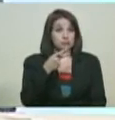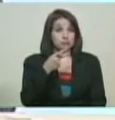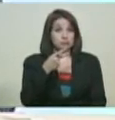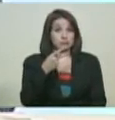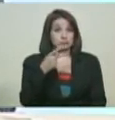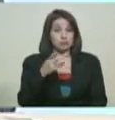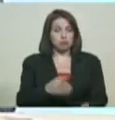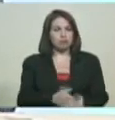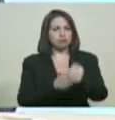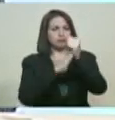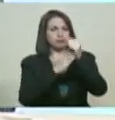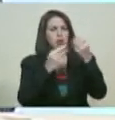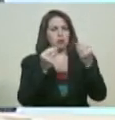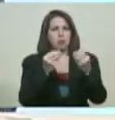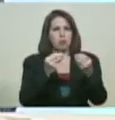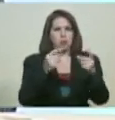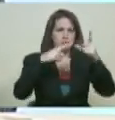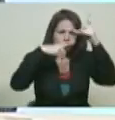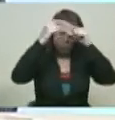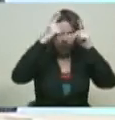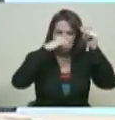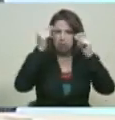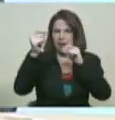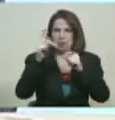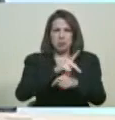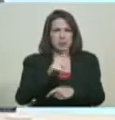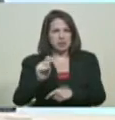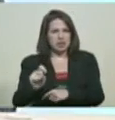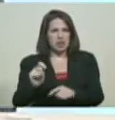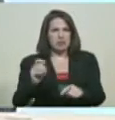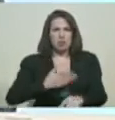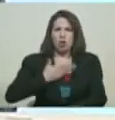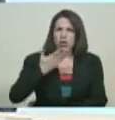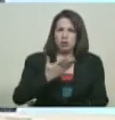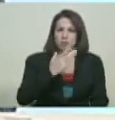el ppt tupamaro podemos